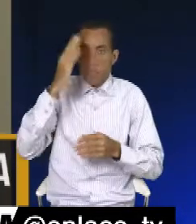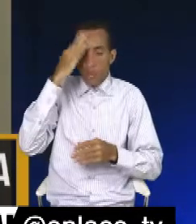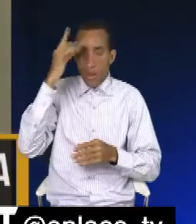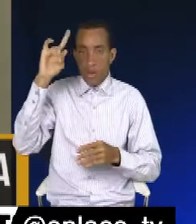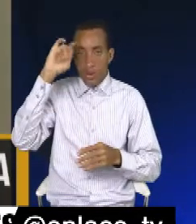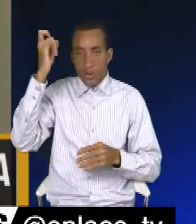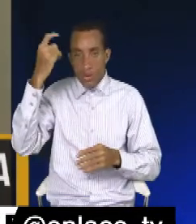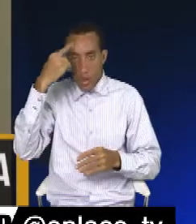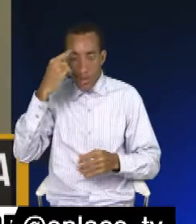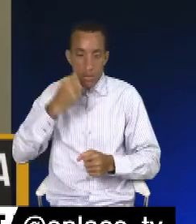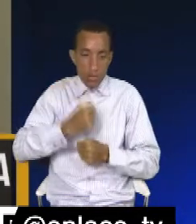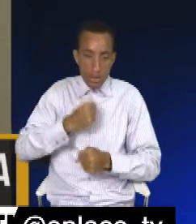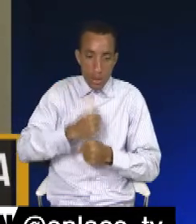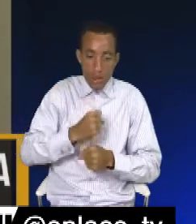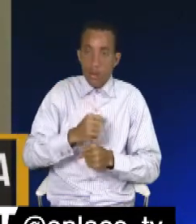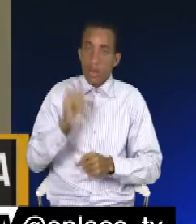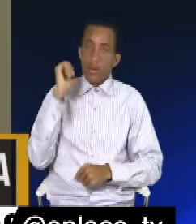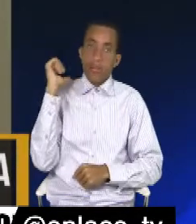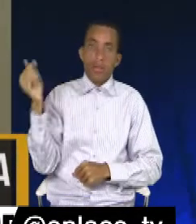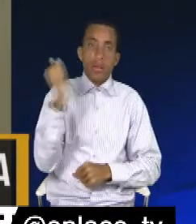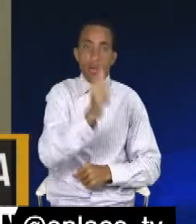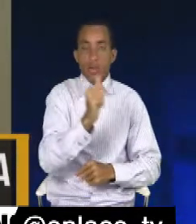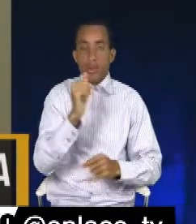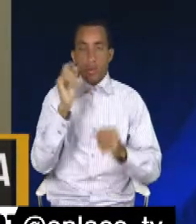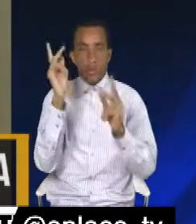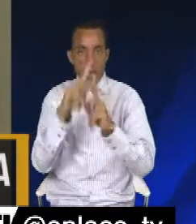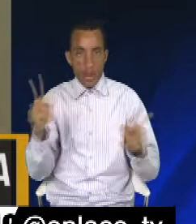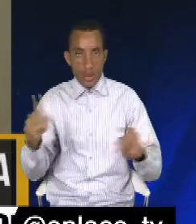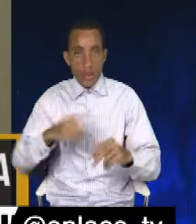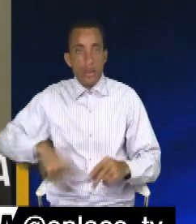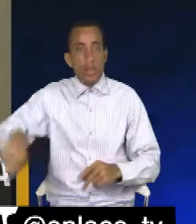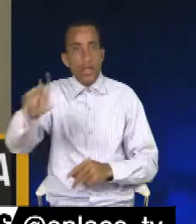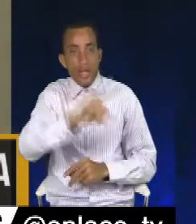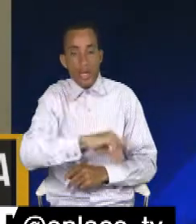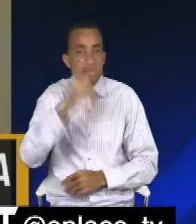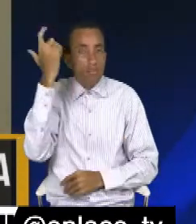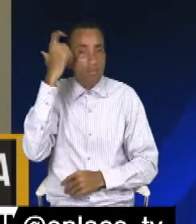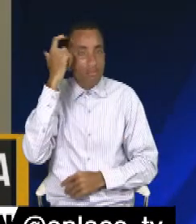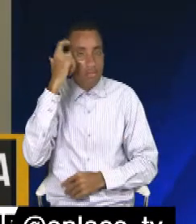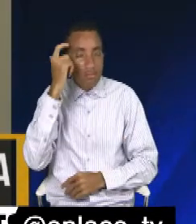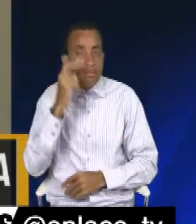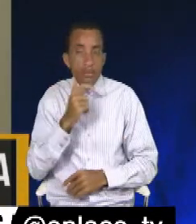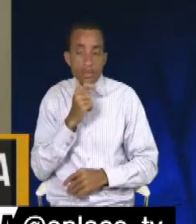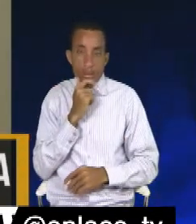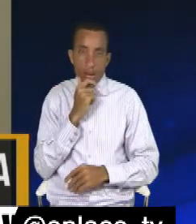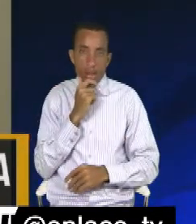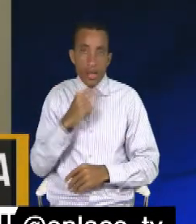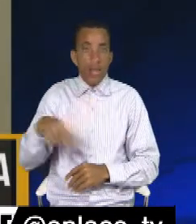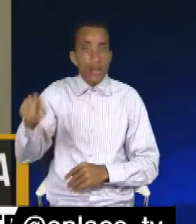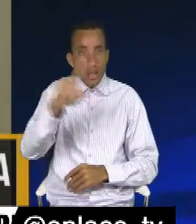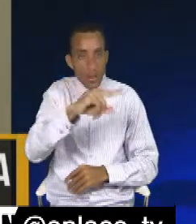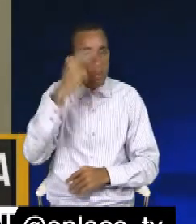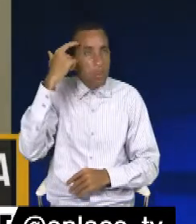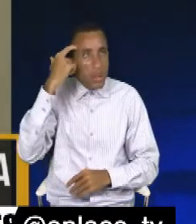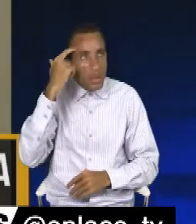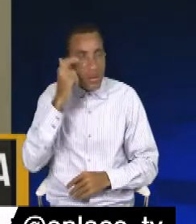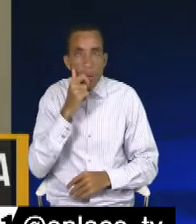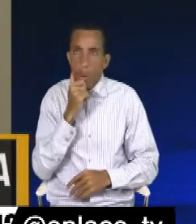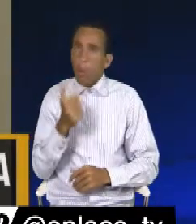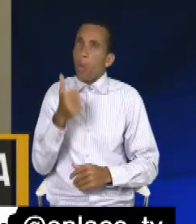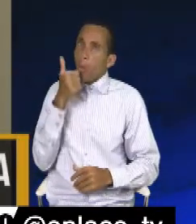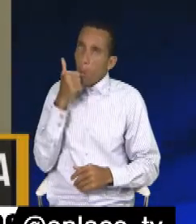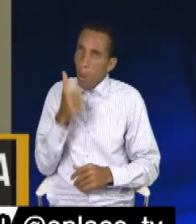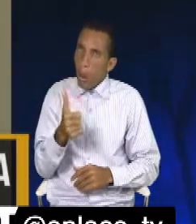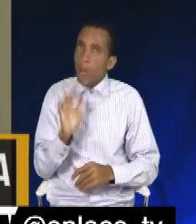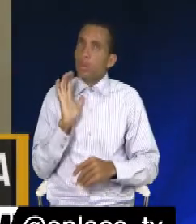un trabajo y que sea el mismo pueblo, en su sabiduría, si considera que